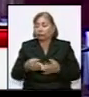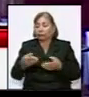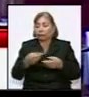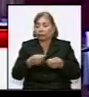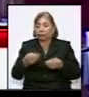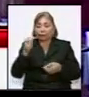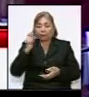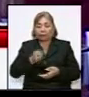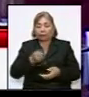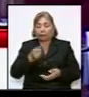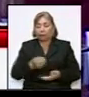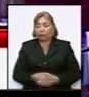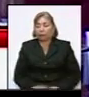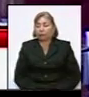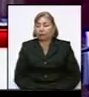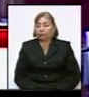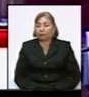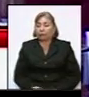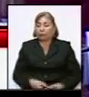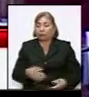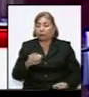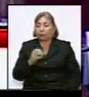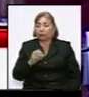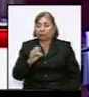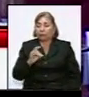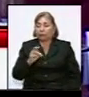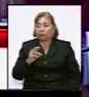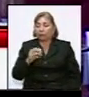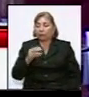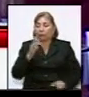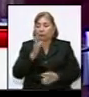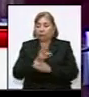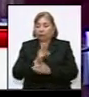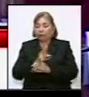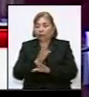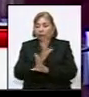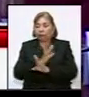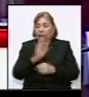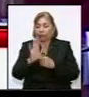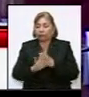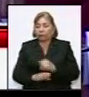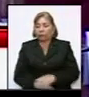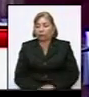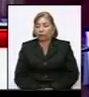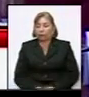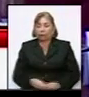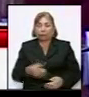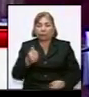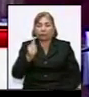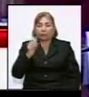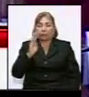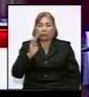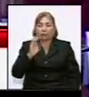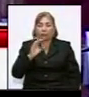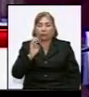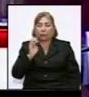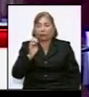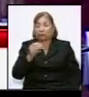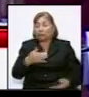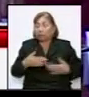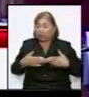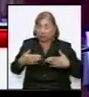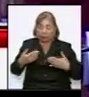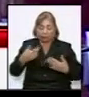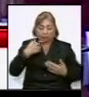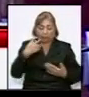martilleros curadores custodios y albaceas poblacional pueden pasar a